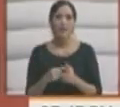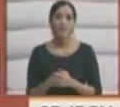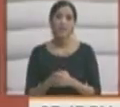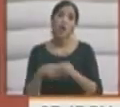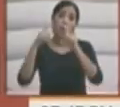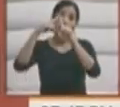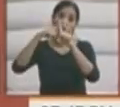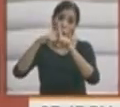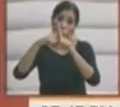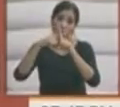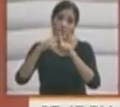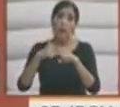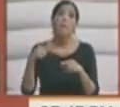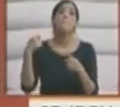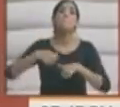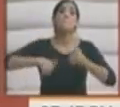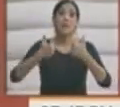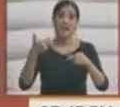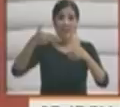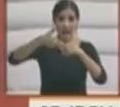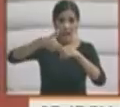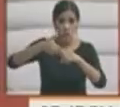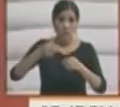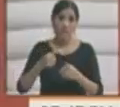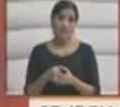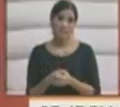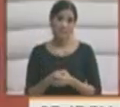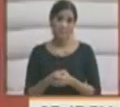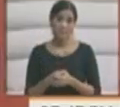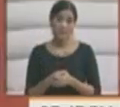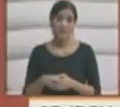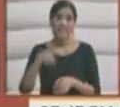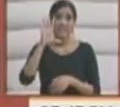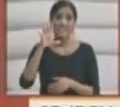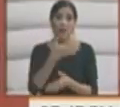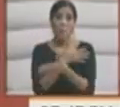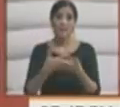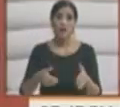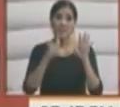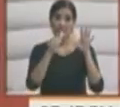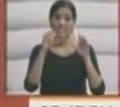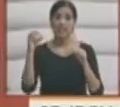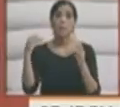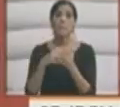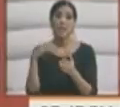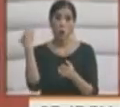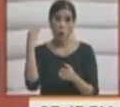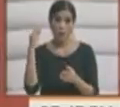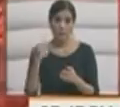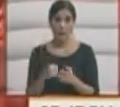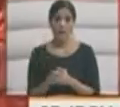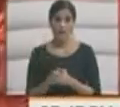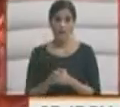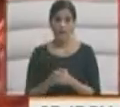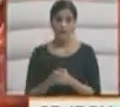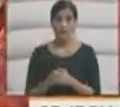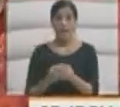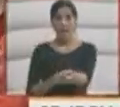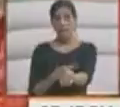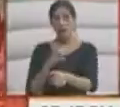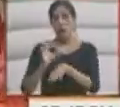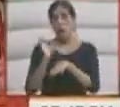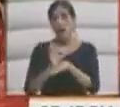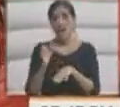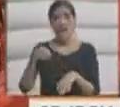esto el subsidio de la gasolina para 5,600,000 colombianos, para 6,500,000 de hermanos ecuatorianos,